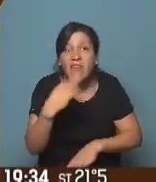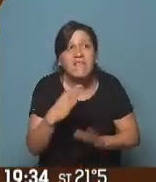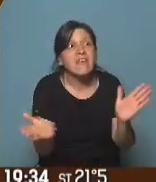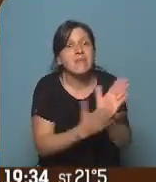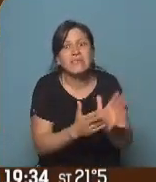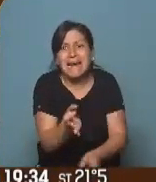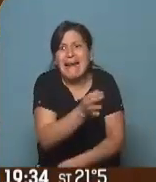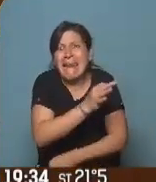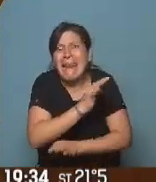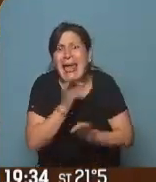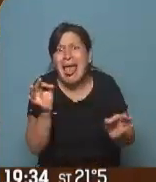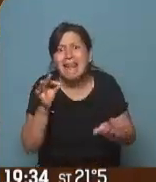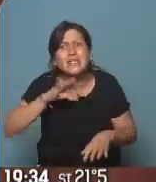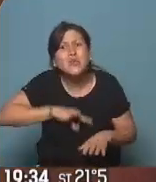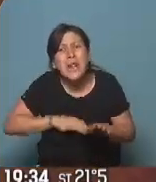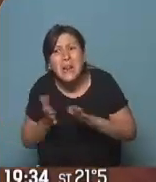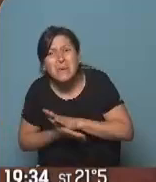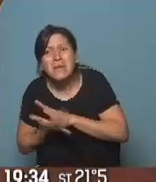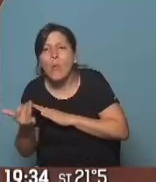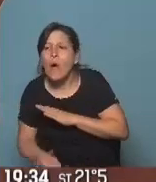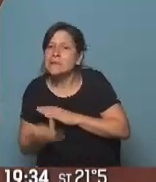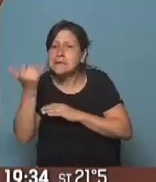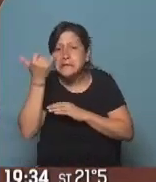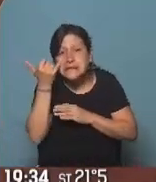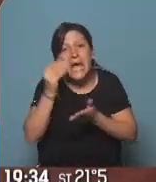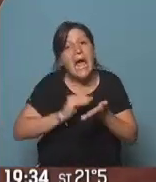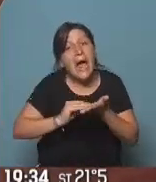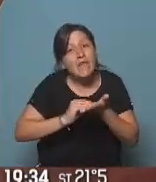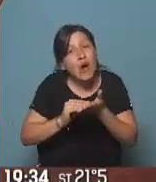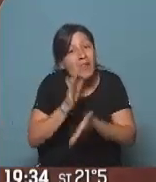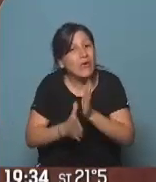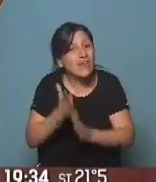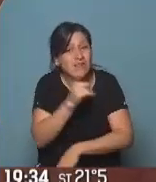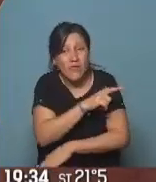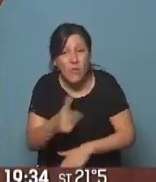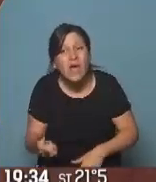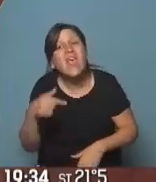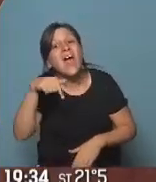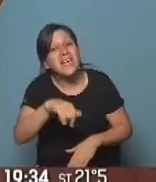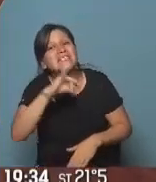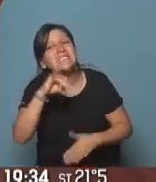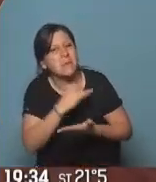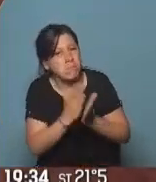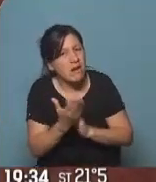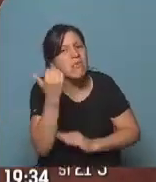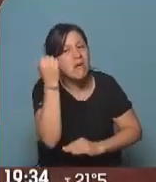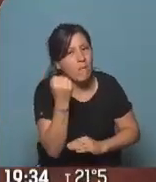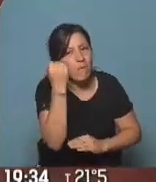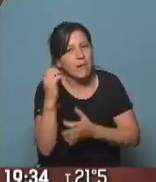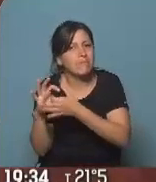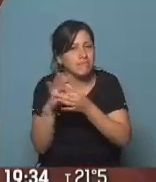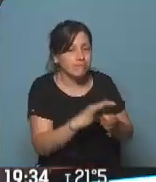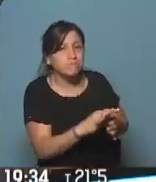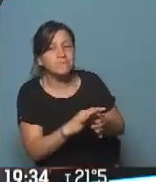nada si tiene un sueldo mínimo ya no le corresponde ahí entra en juego la parte económica y de hecho